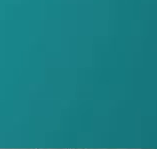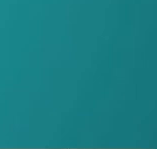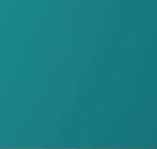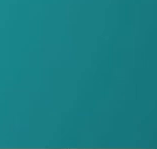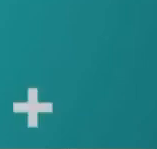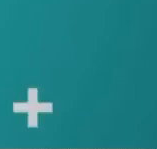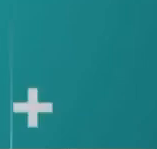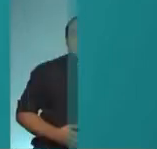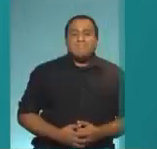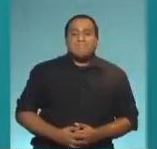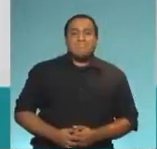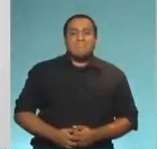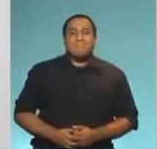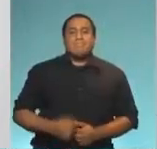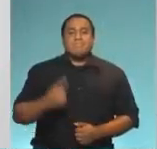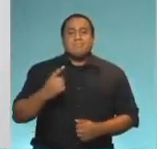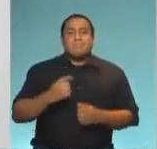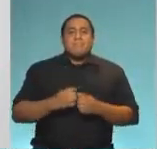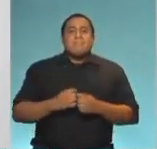son